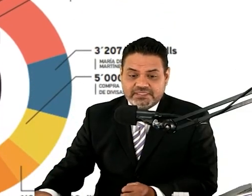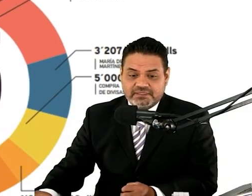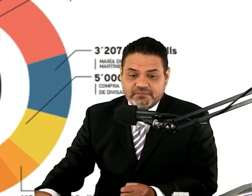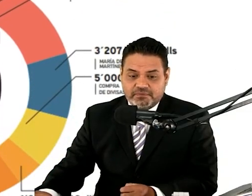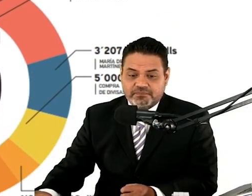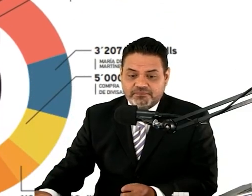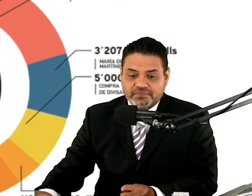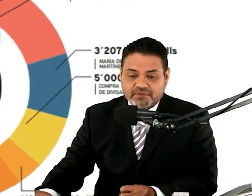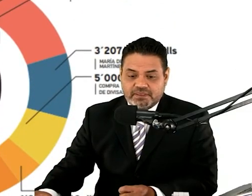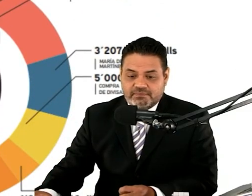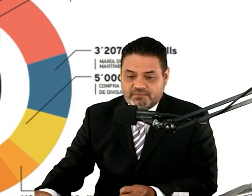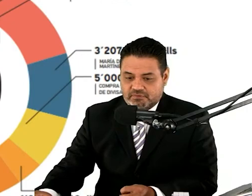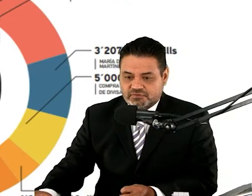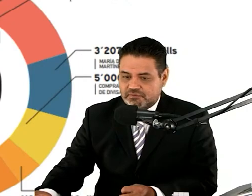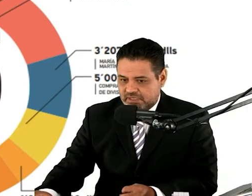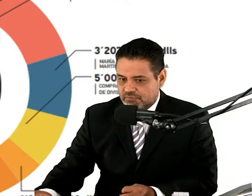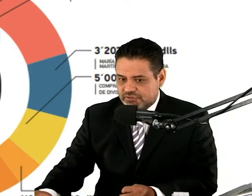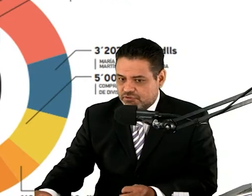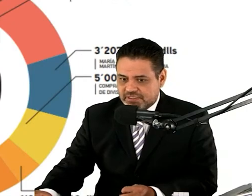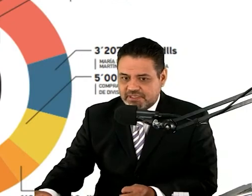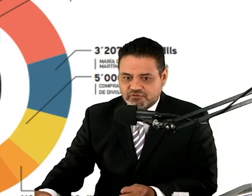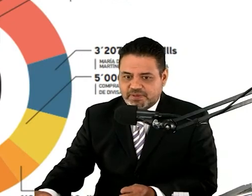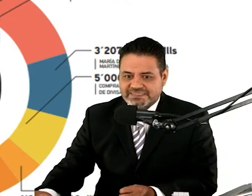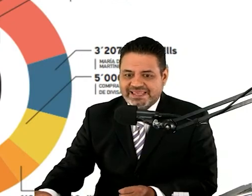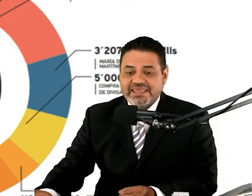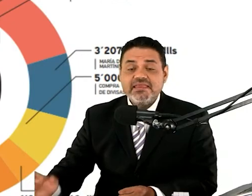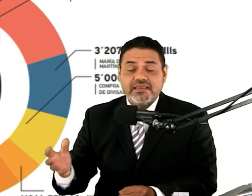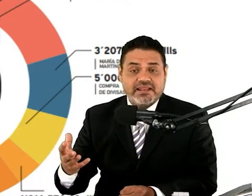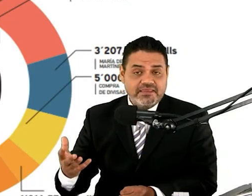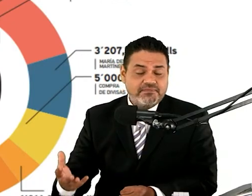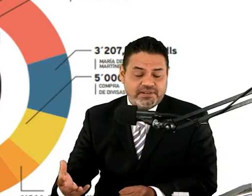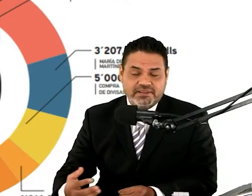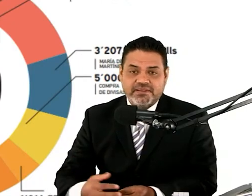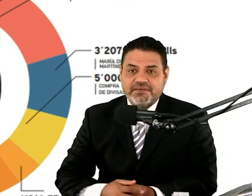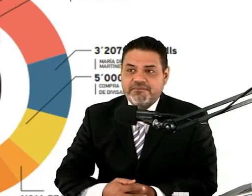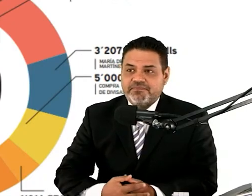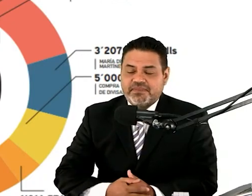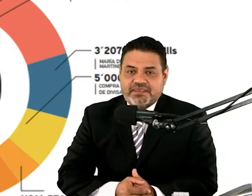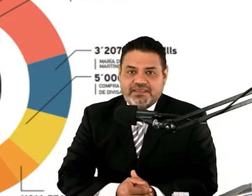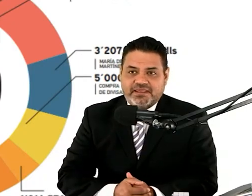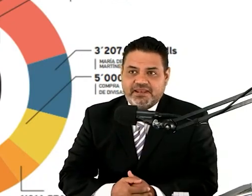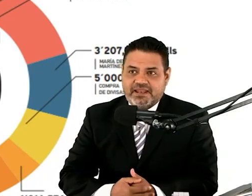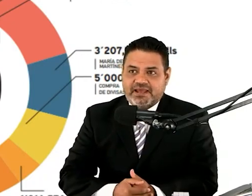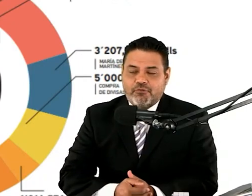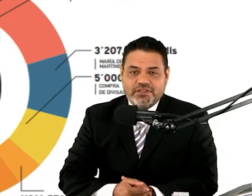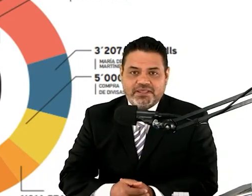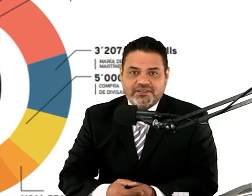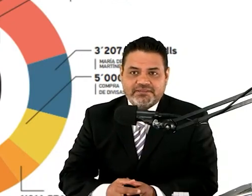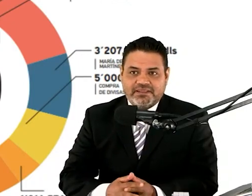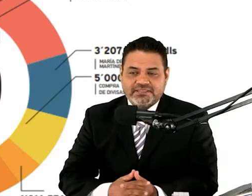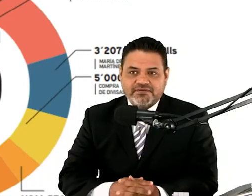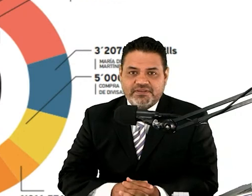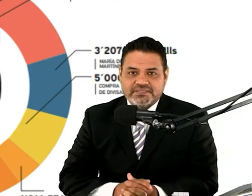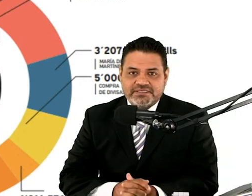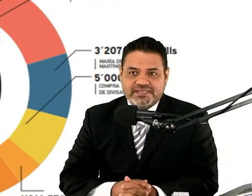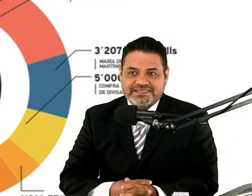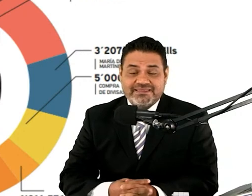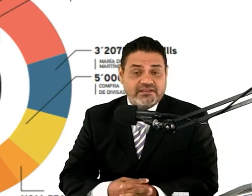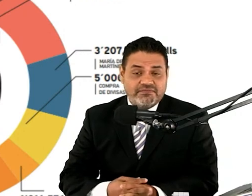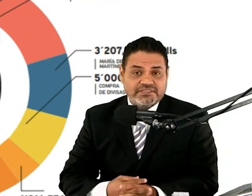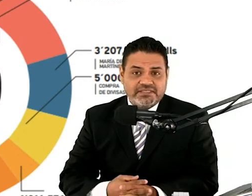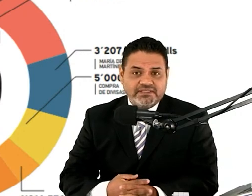durante este tiempo que nos hemos dicho aquí nos parece increíble que la unidad de inteligencia financiera